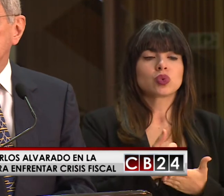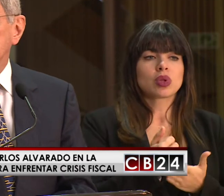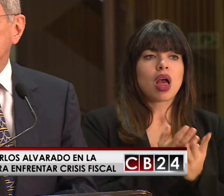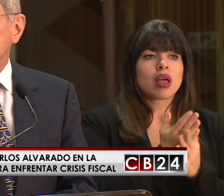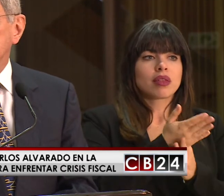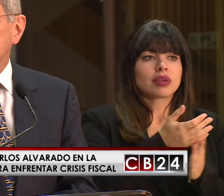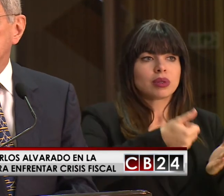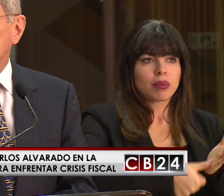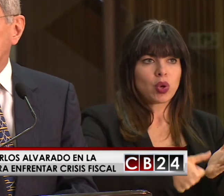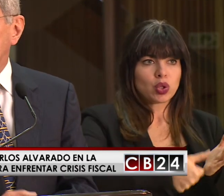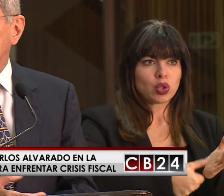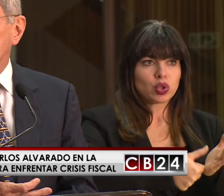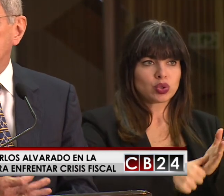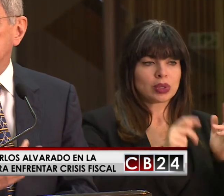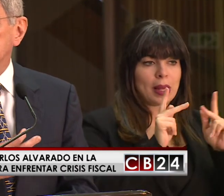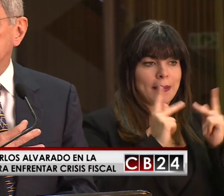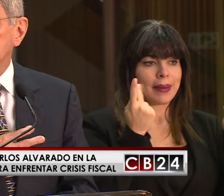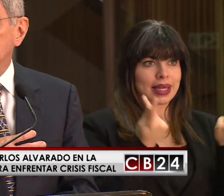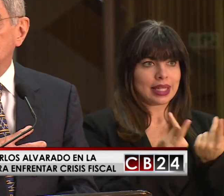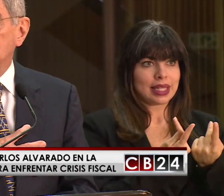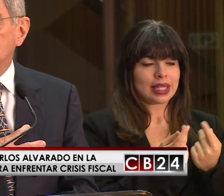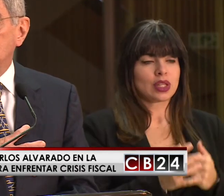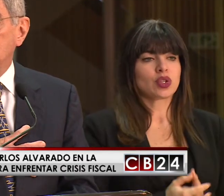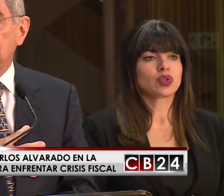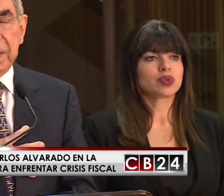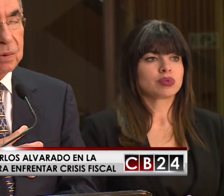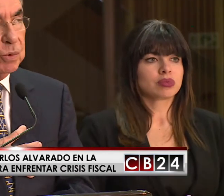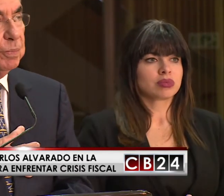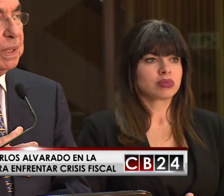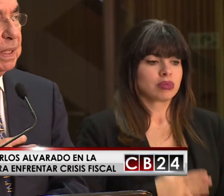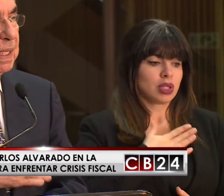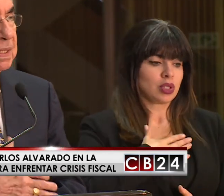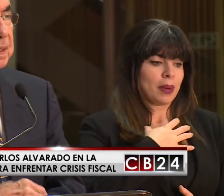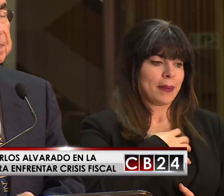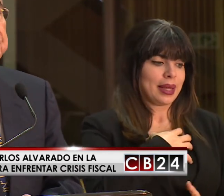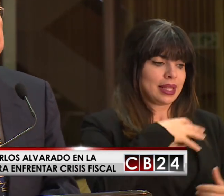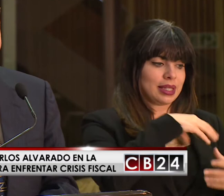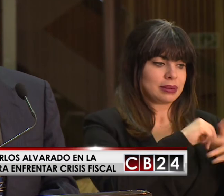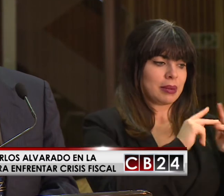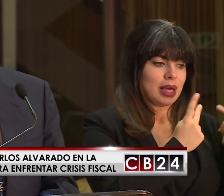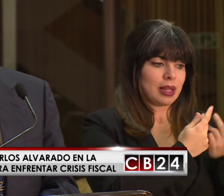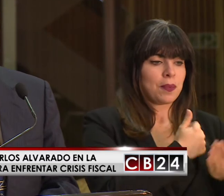votos del partido al que uno pertenece,